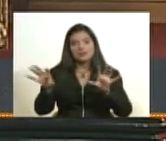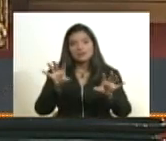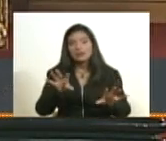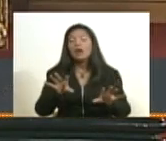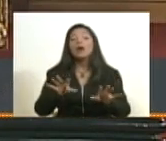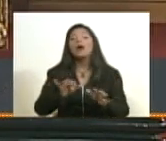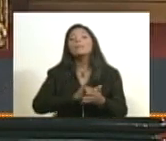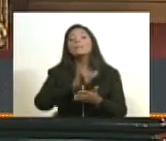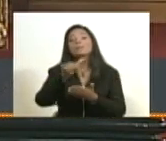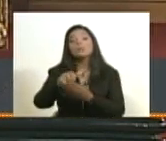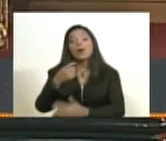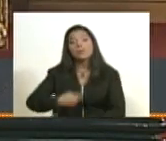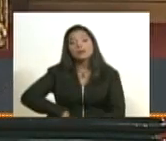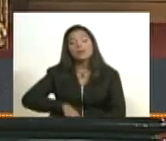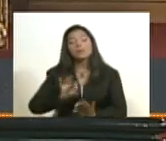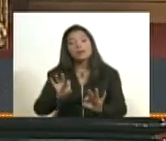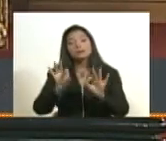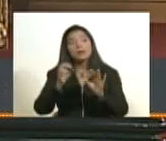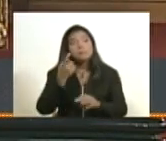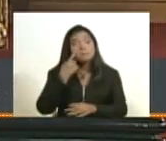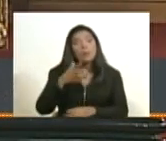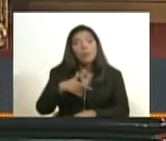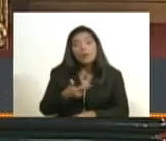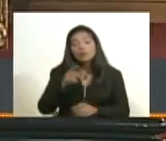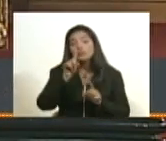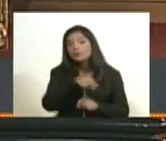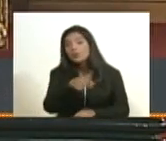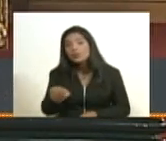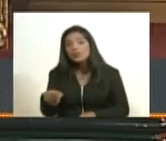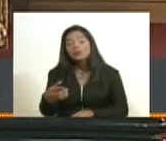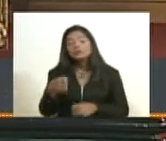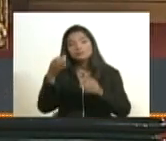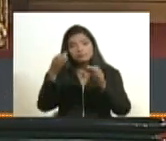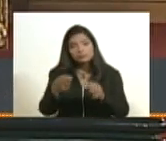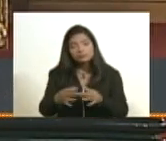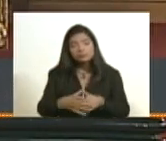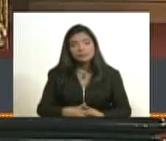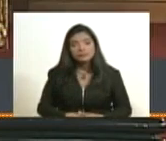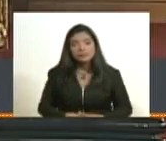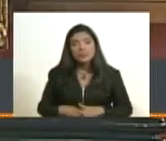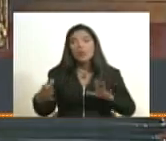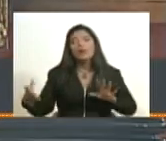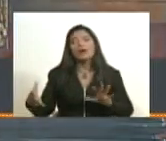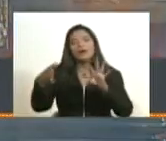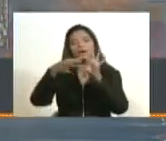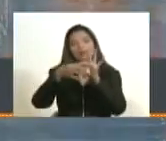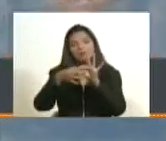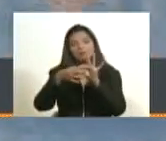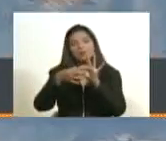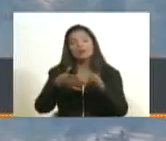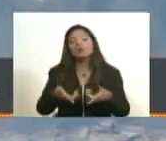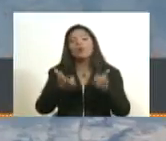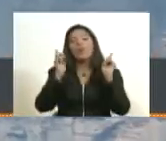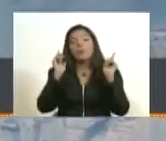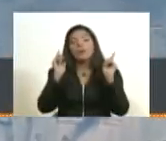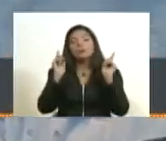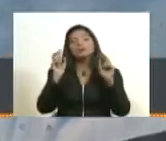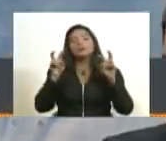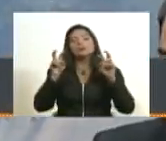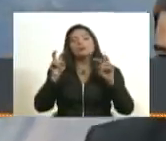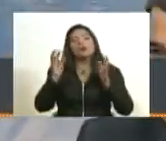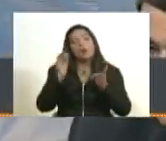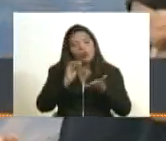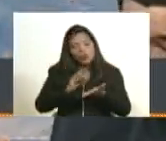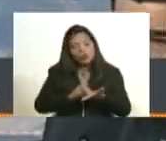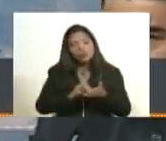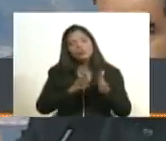enviados presidenciales, para ver si podemos lograr más temprano que tarde un enlace que nos permita sentar otra